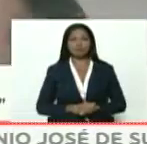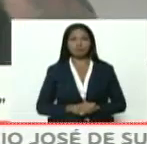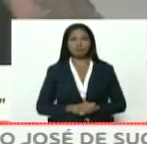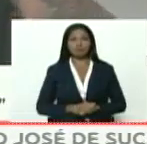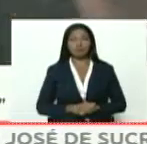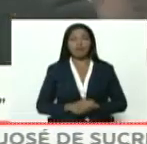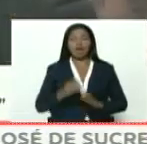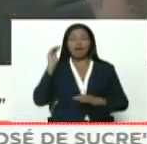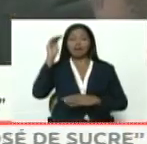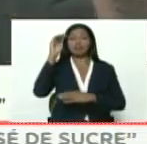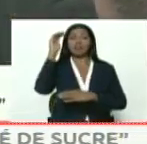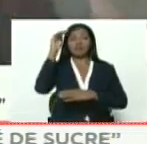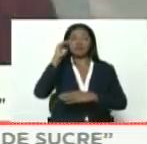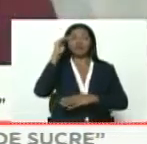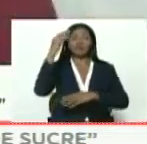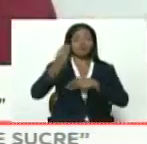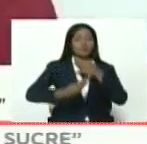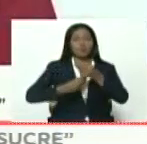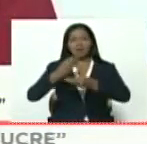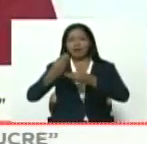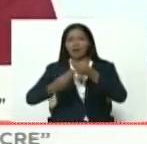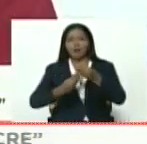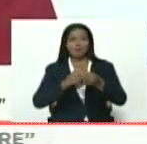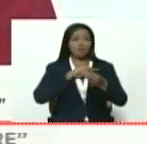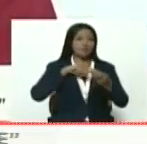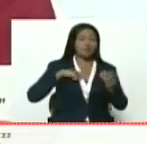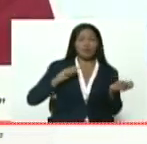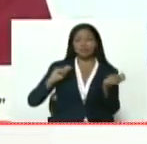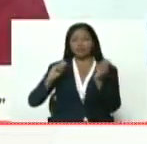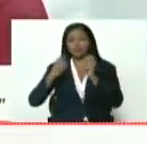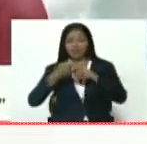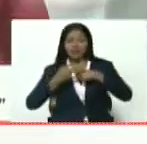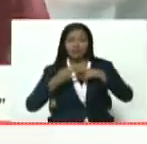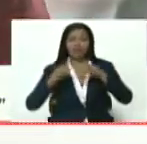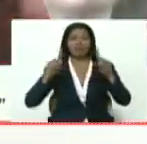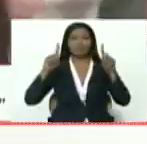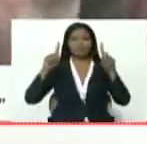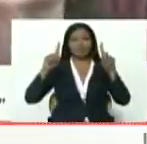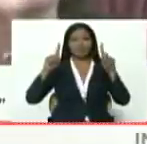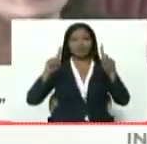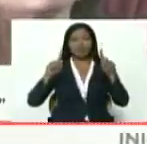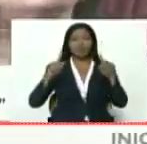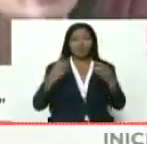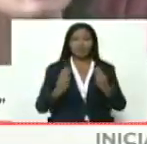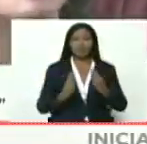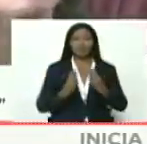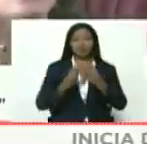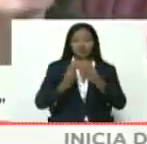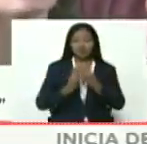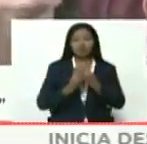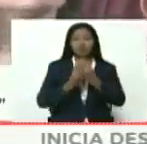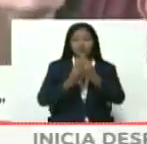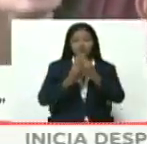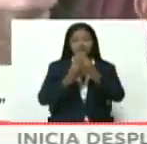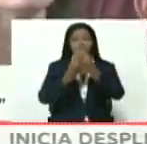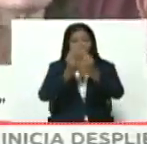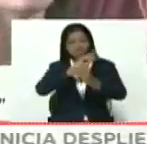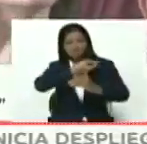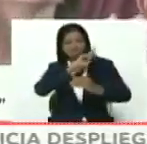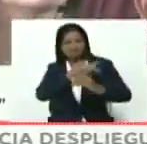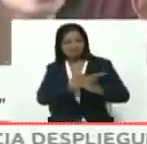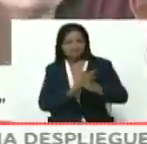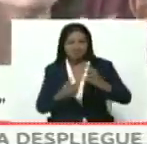Frente hacia el futuro, hagámoslo diferente. Que todos